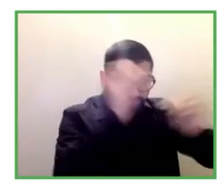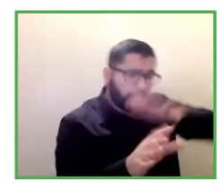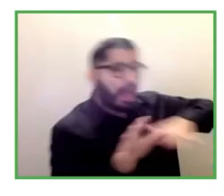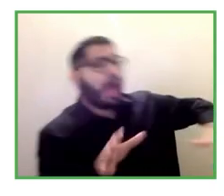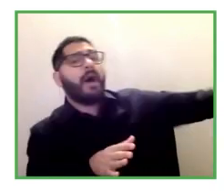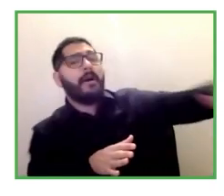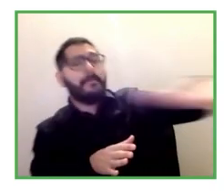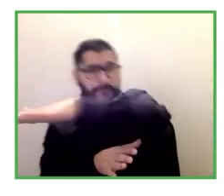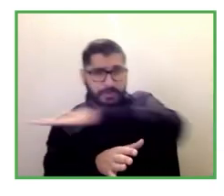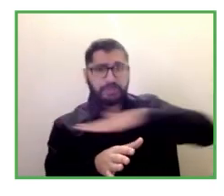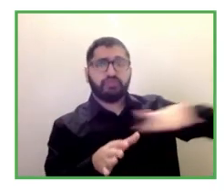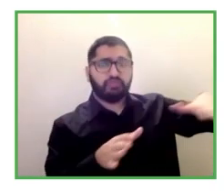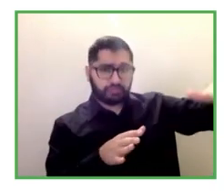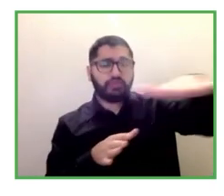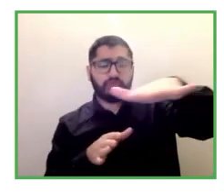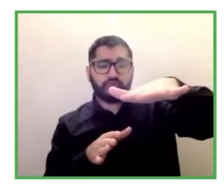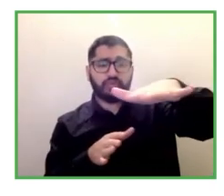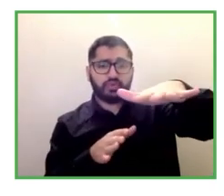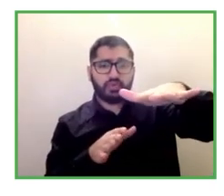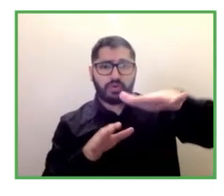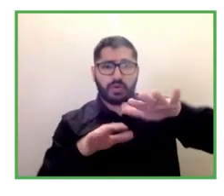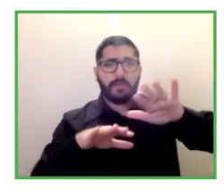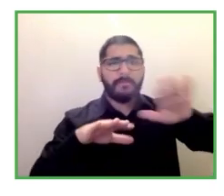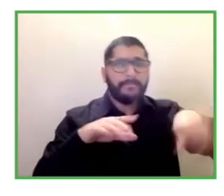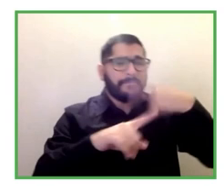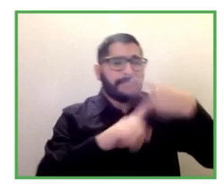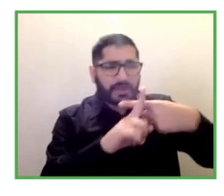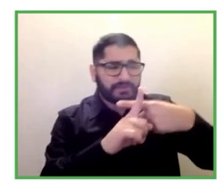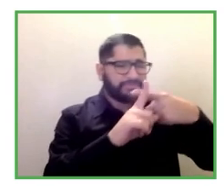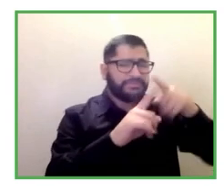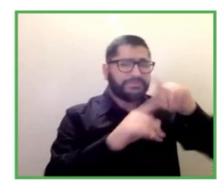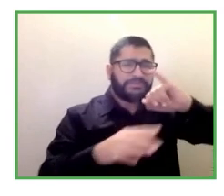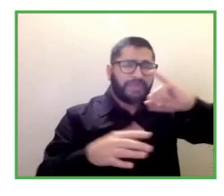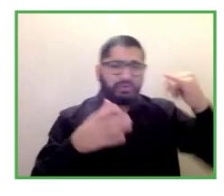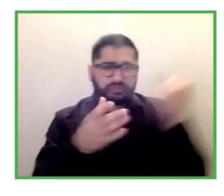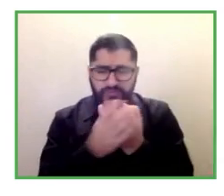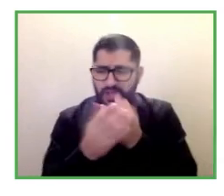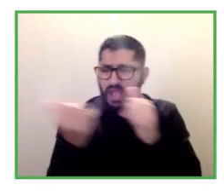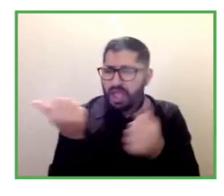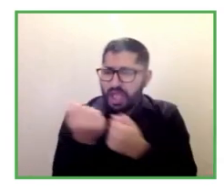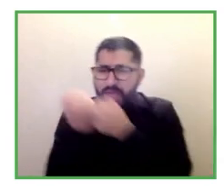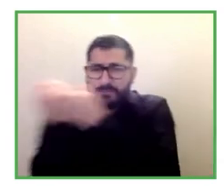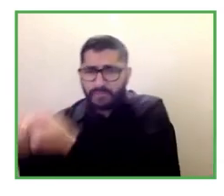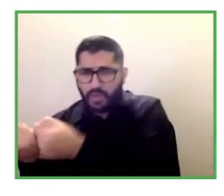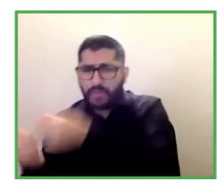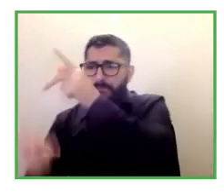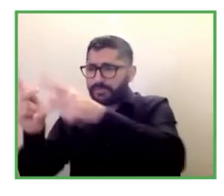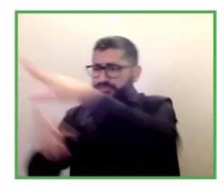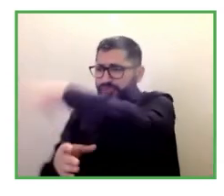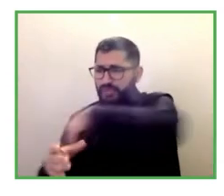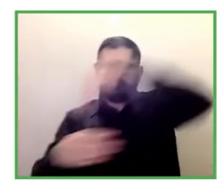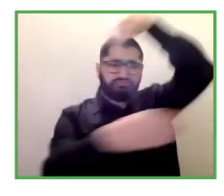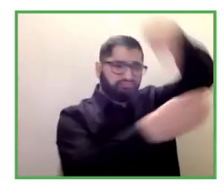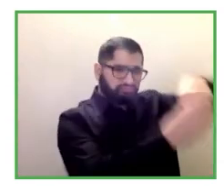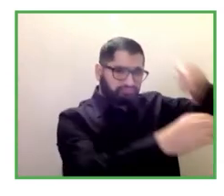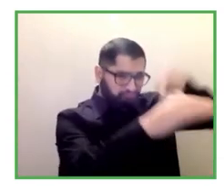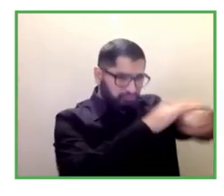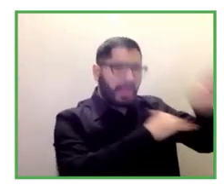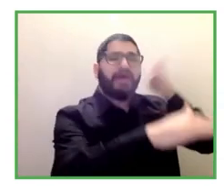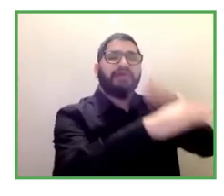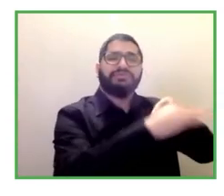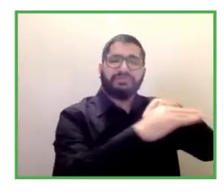entorno laboral. Muy bien, muchas gracias. Me parece que está totalmente alineado con la experiencia que yo tengo y con lo que hemos hecho para